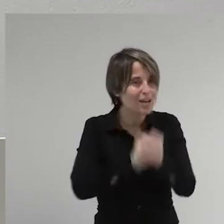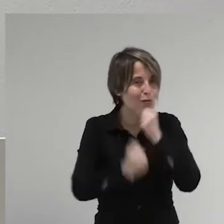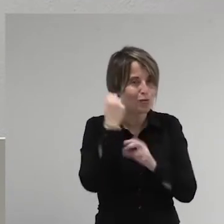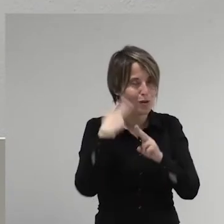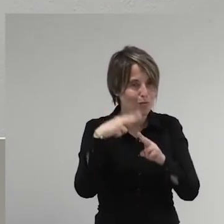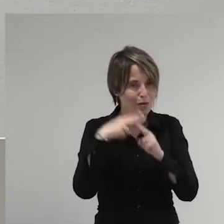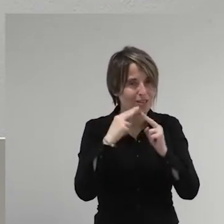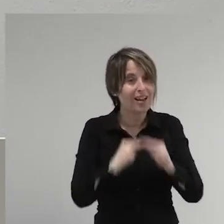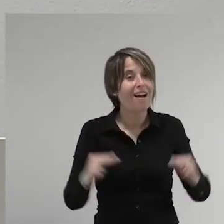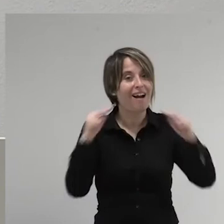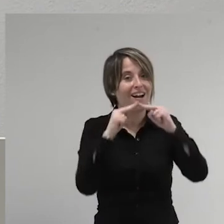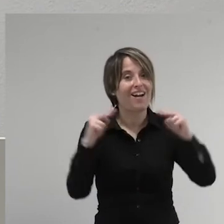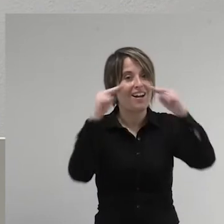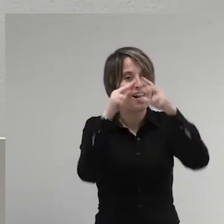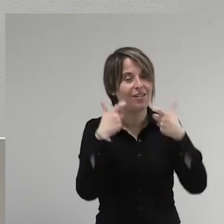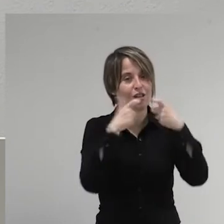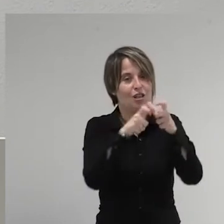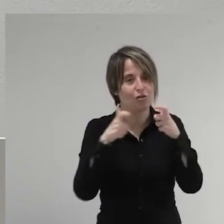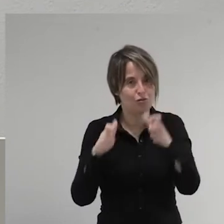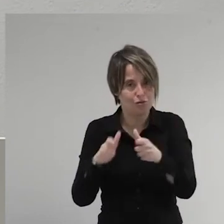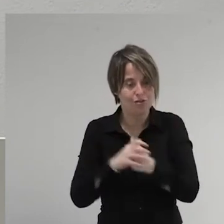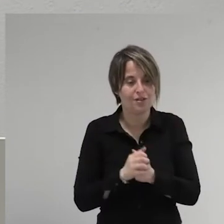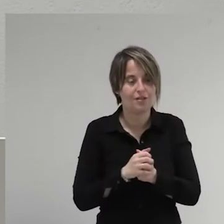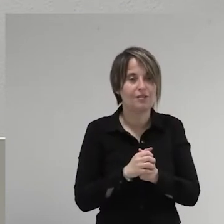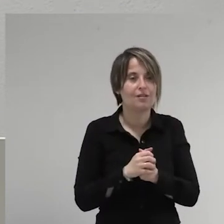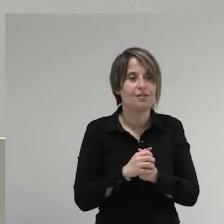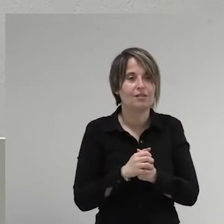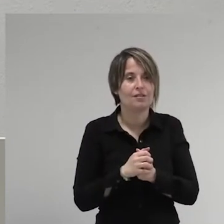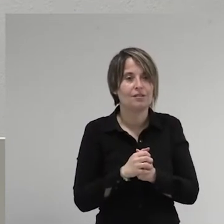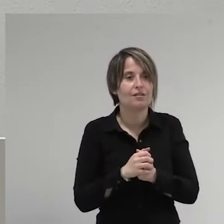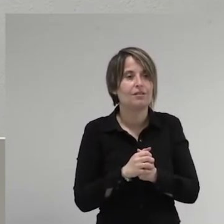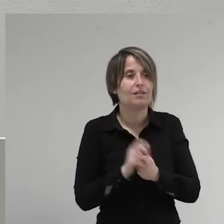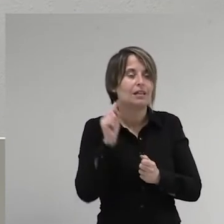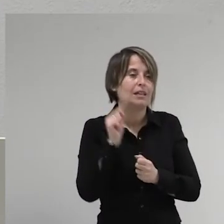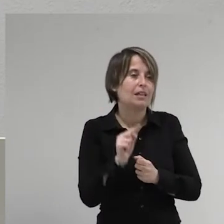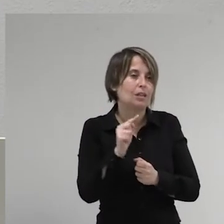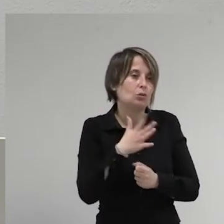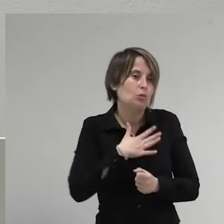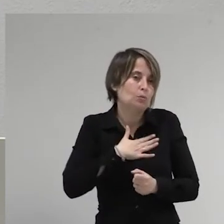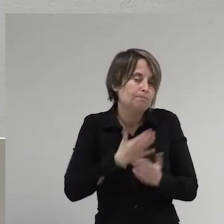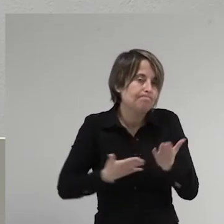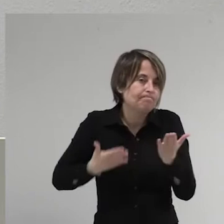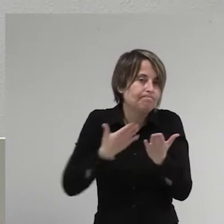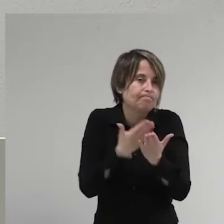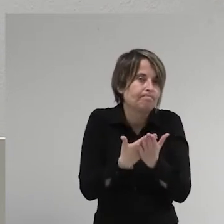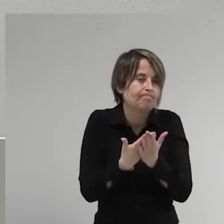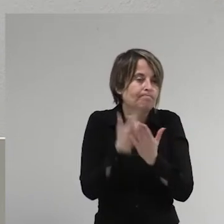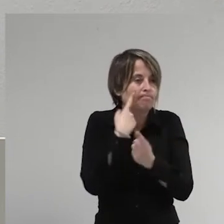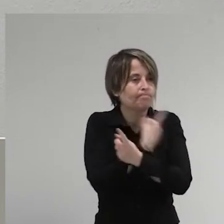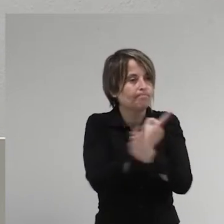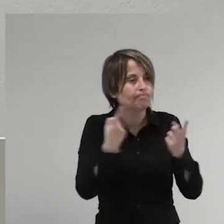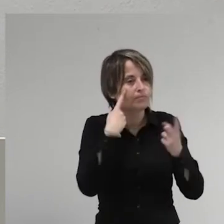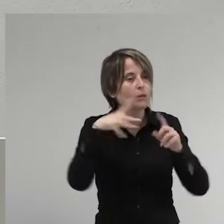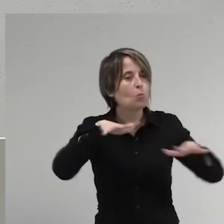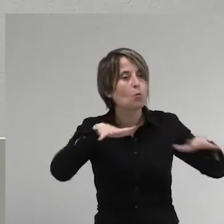y de las categorías que movilizan. En ese sentido, y esto es quizás es una interpelación a también al